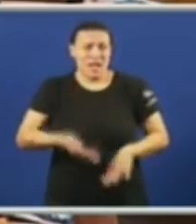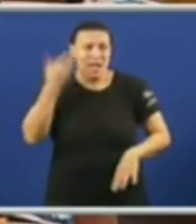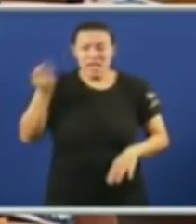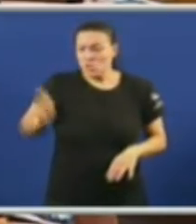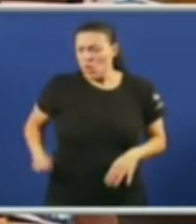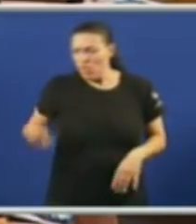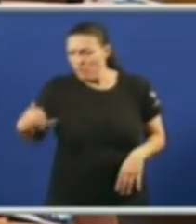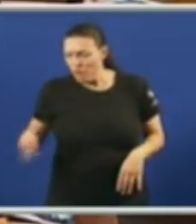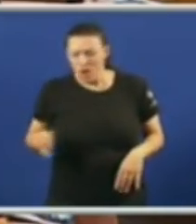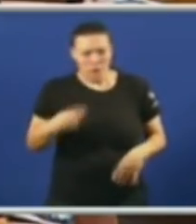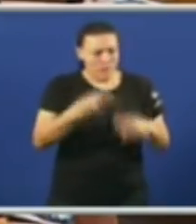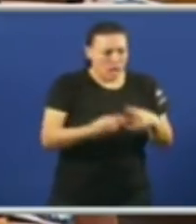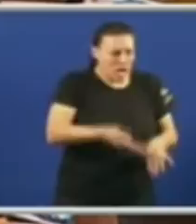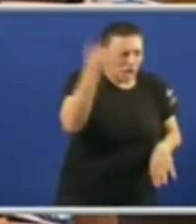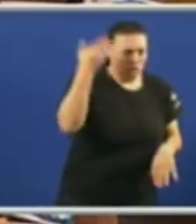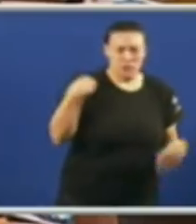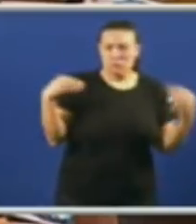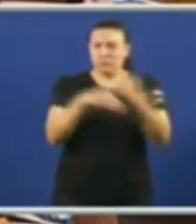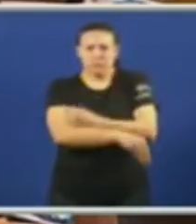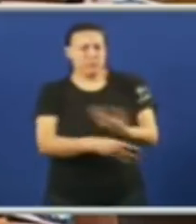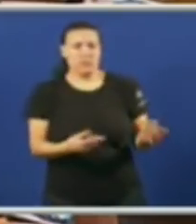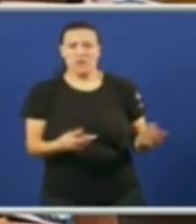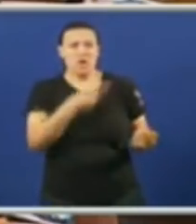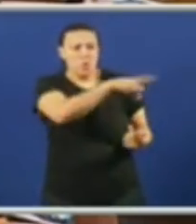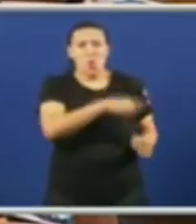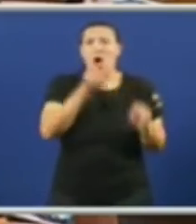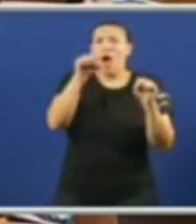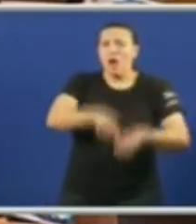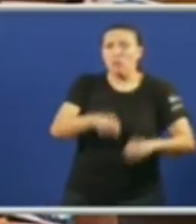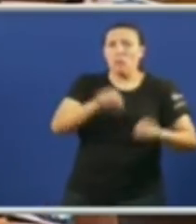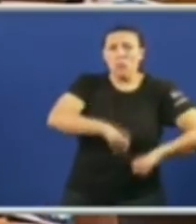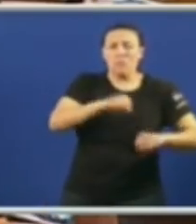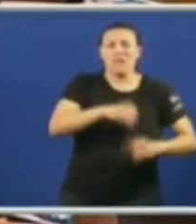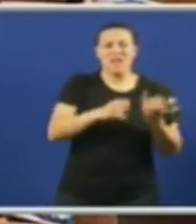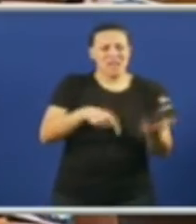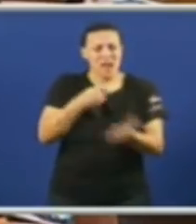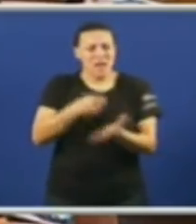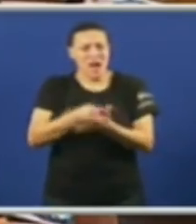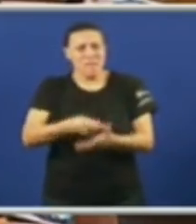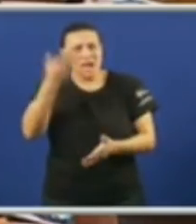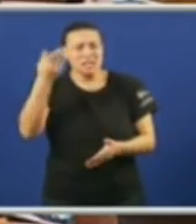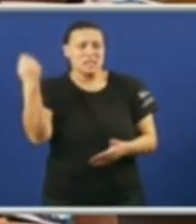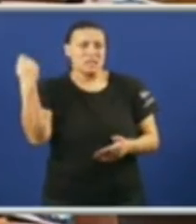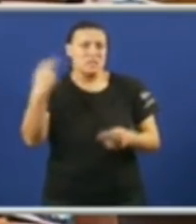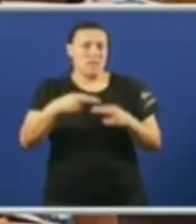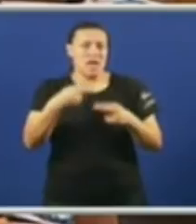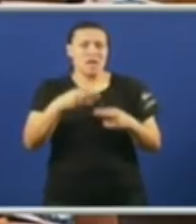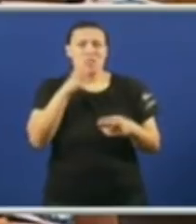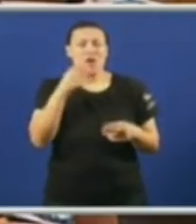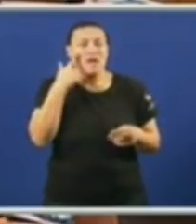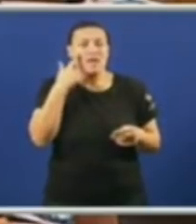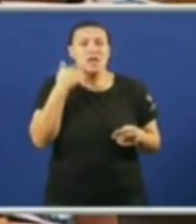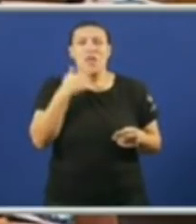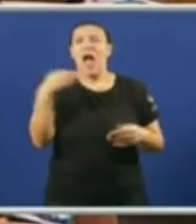máis baixos. Ese é o seu contributo, señor Feijóo, que os galegos e galegas paguen máis peaxes, porque non pode dicirnos vostede que